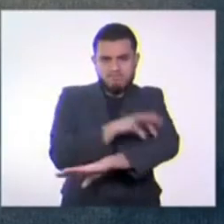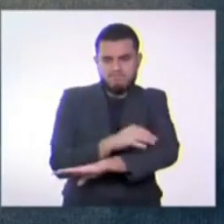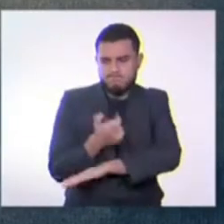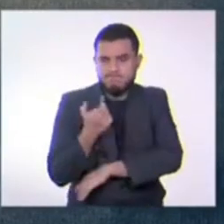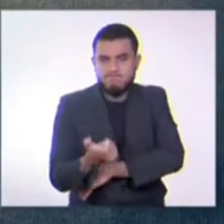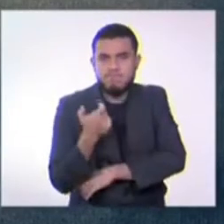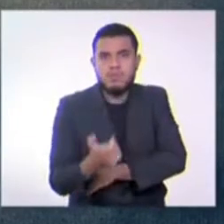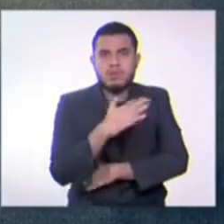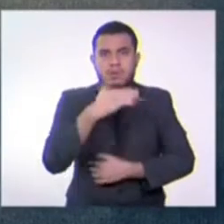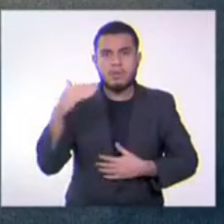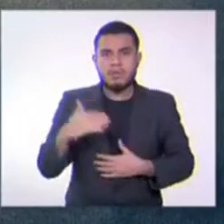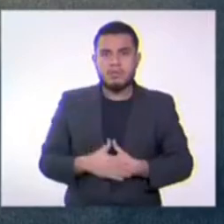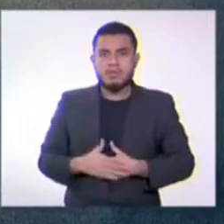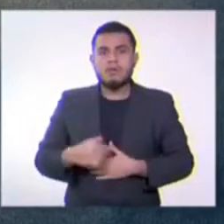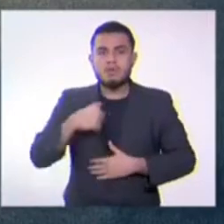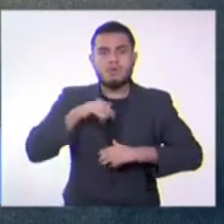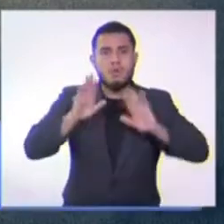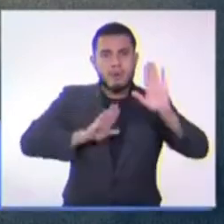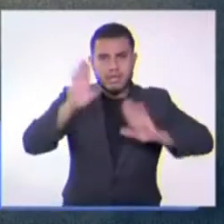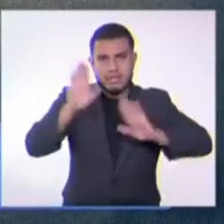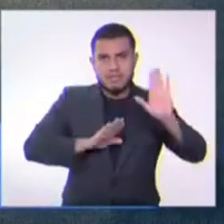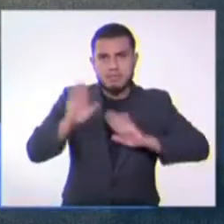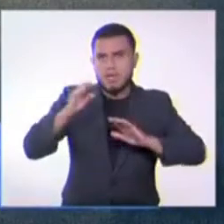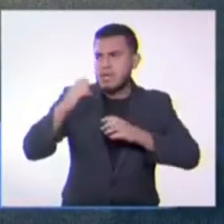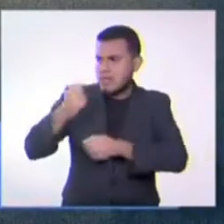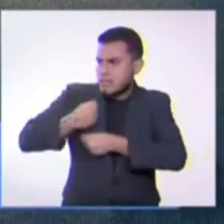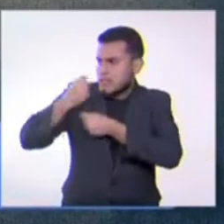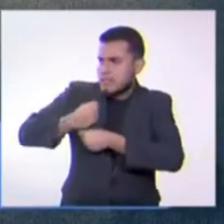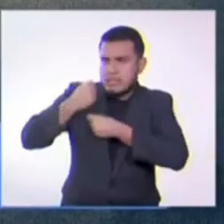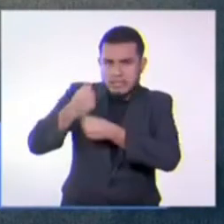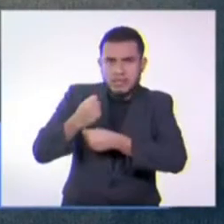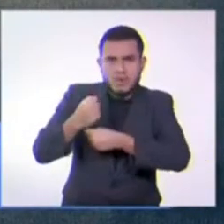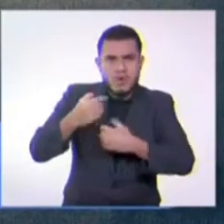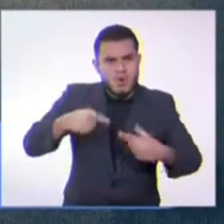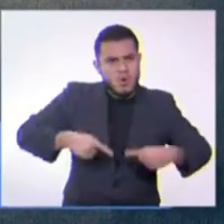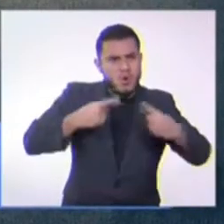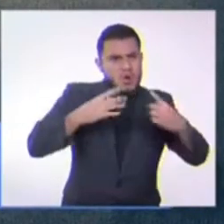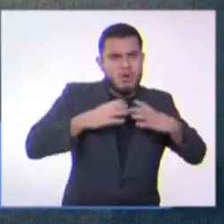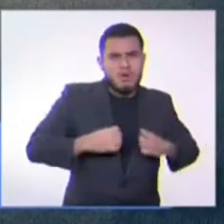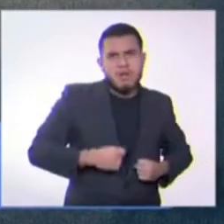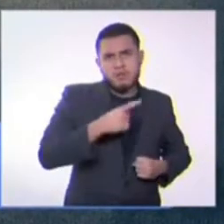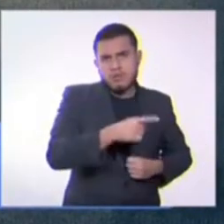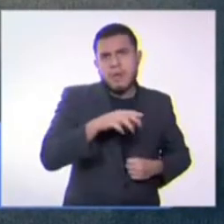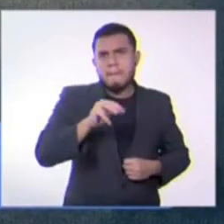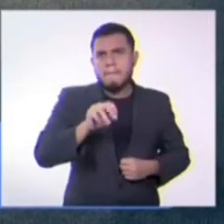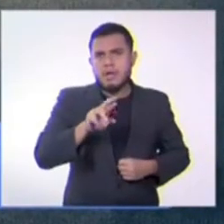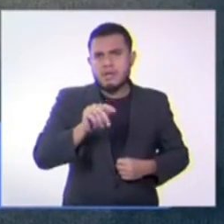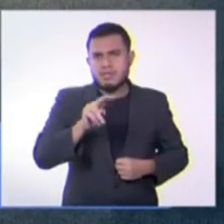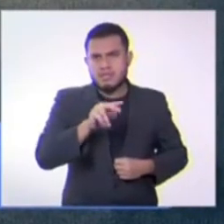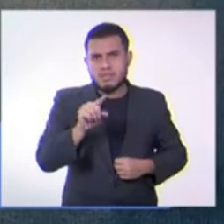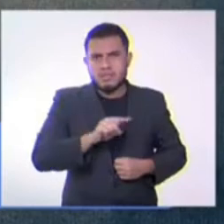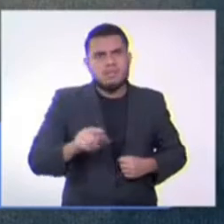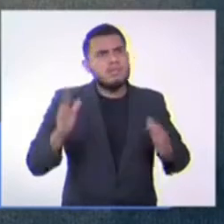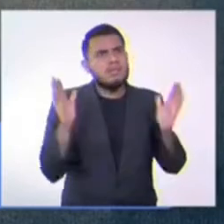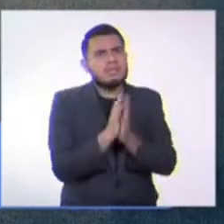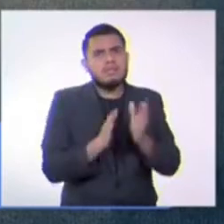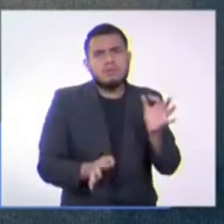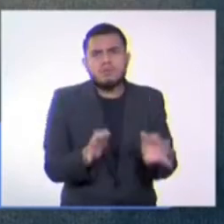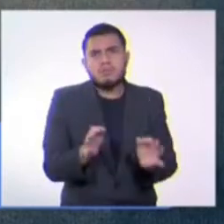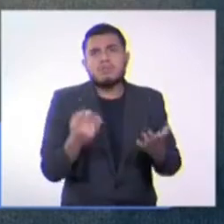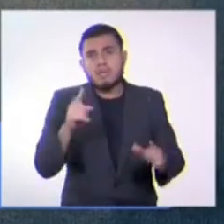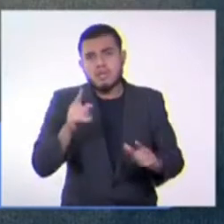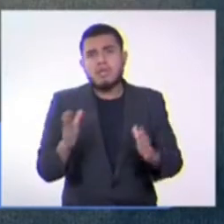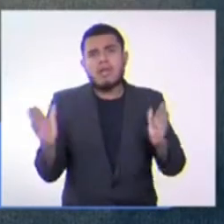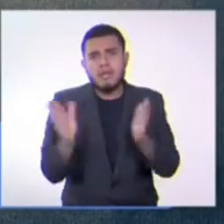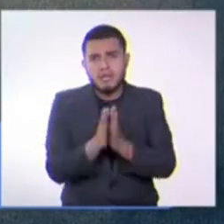país. Participé en el levantamiento popular contra el gobierno martinista. Exigimos justicia y el derecho